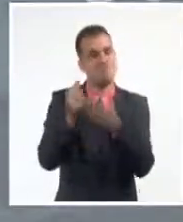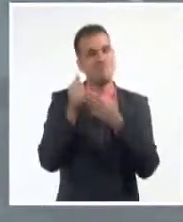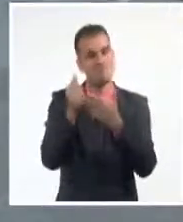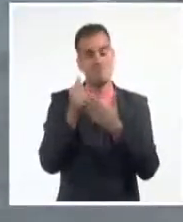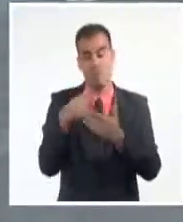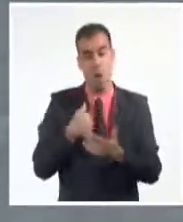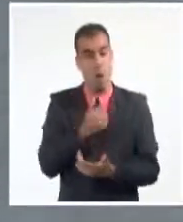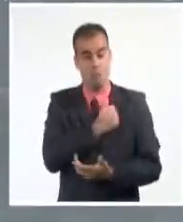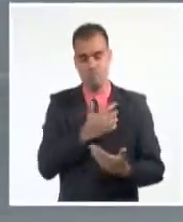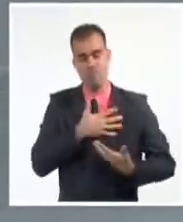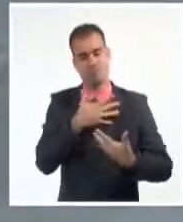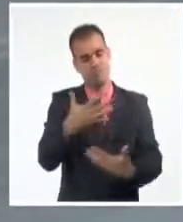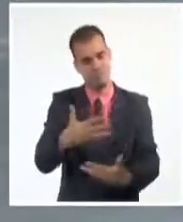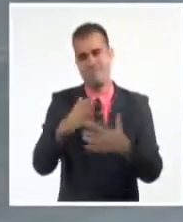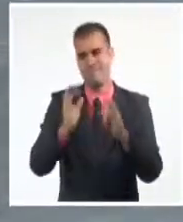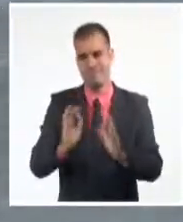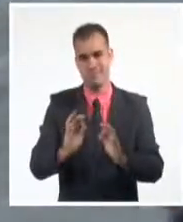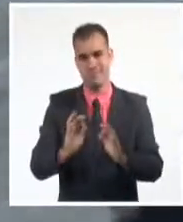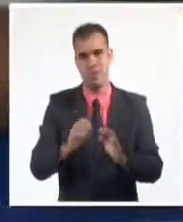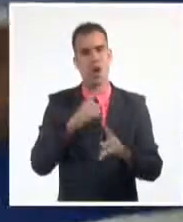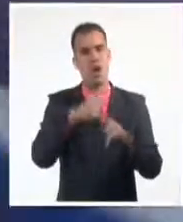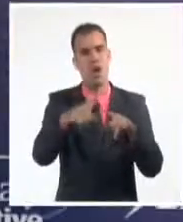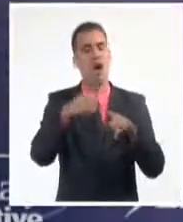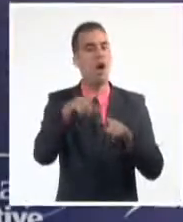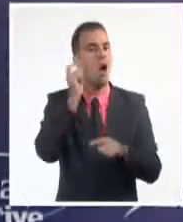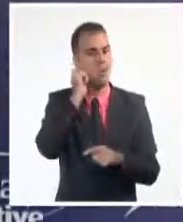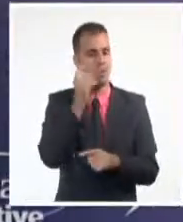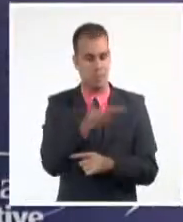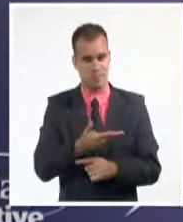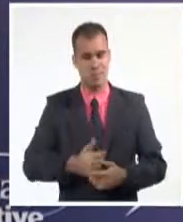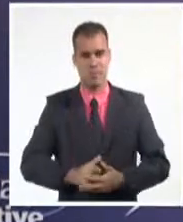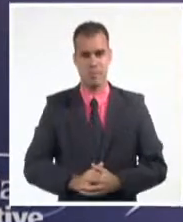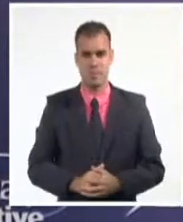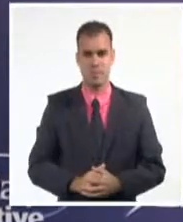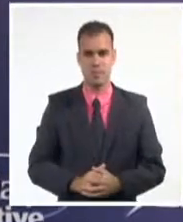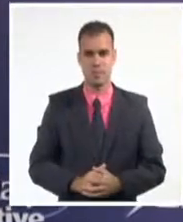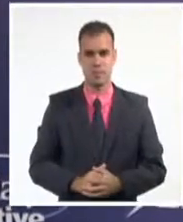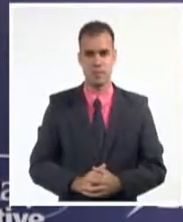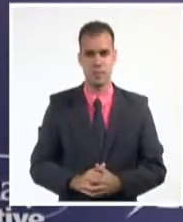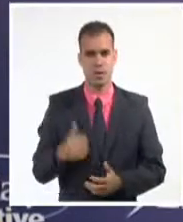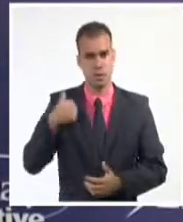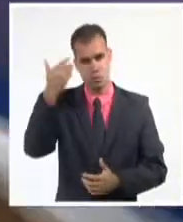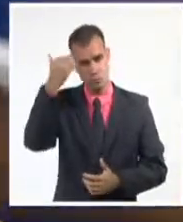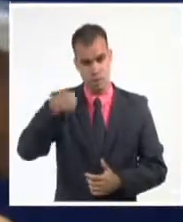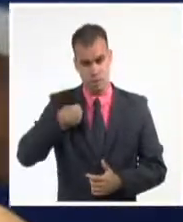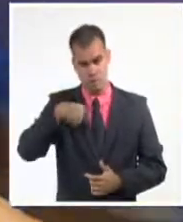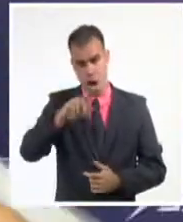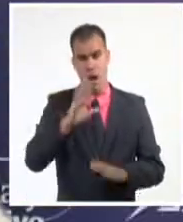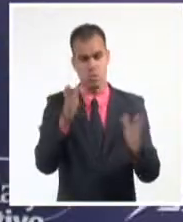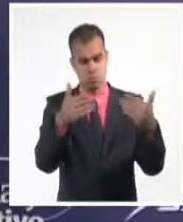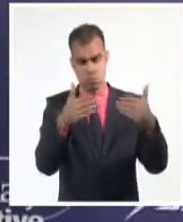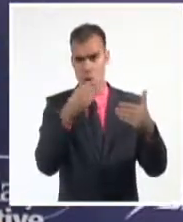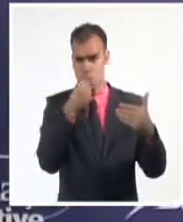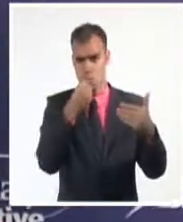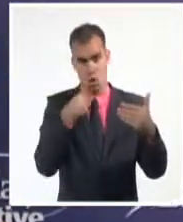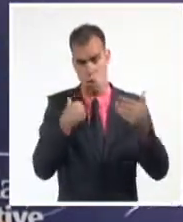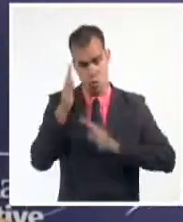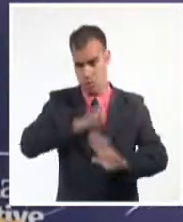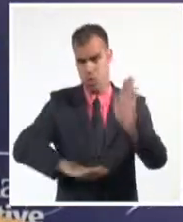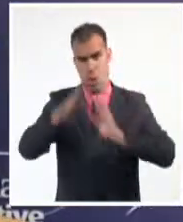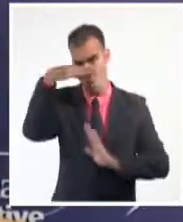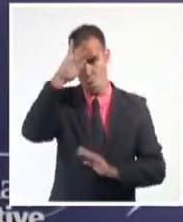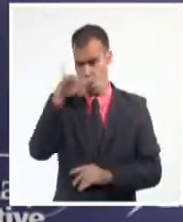esta medalla se lo dedico a él y a mi compañera Aleno Sur. Yo voy a ir ahí al Panamericano a dar lo mejor de mí, a representar a mi país, como mismo lo hice